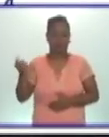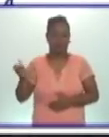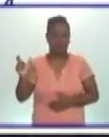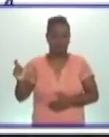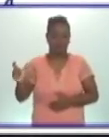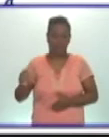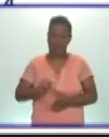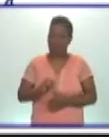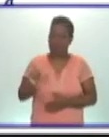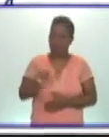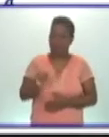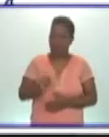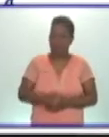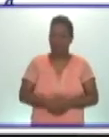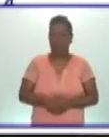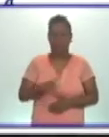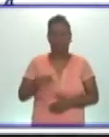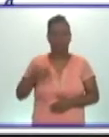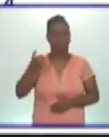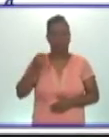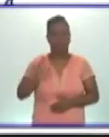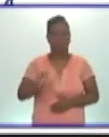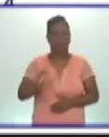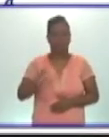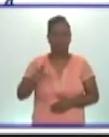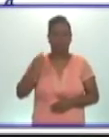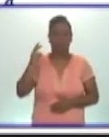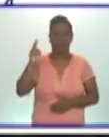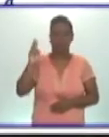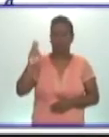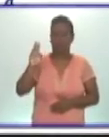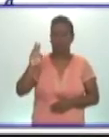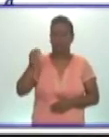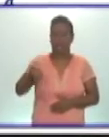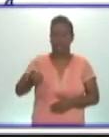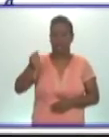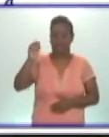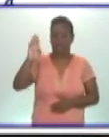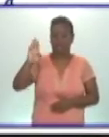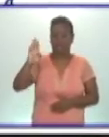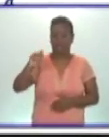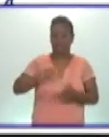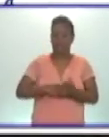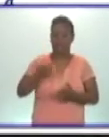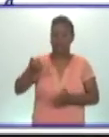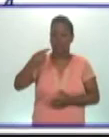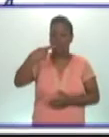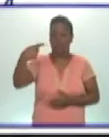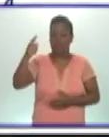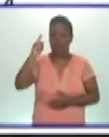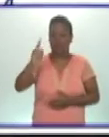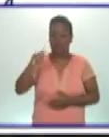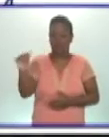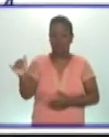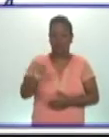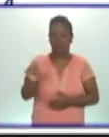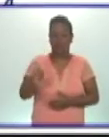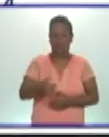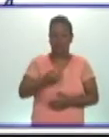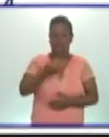cuarta por a a la menos 1 es igual a la misma base elevado a la suma de sus